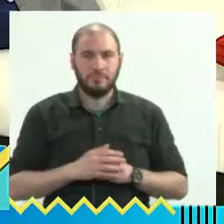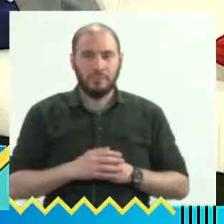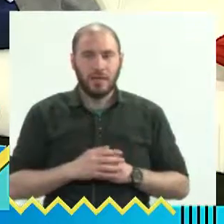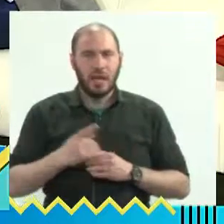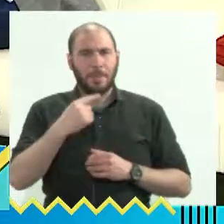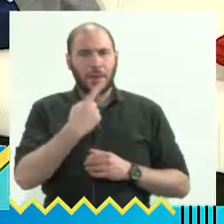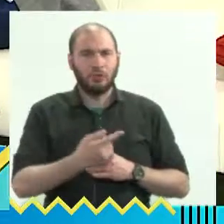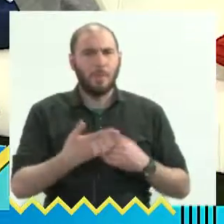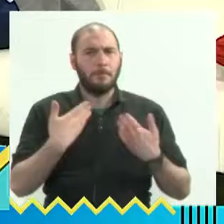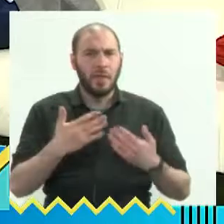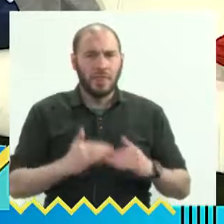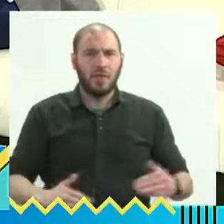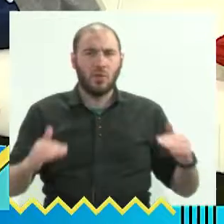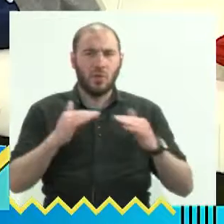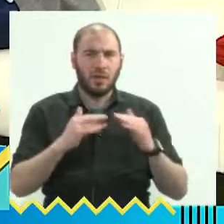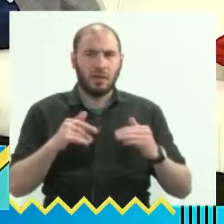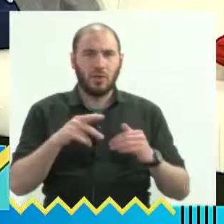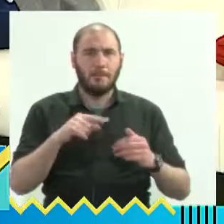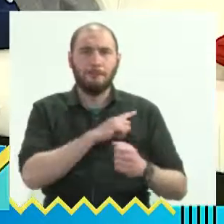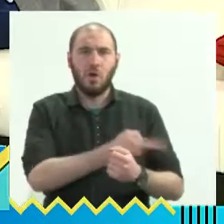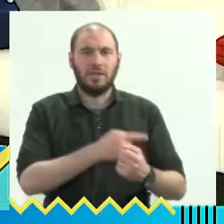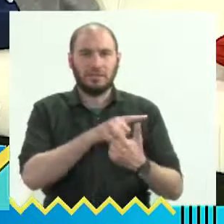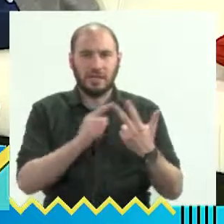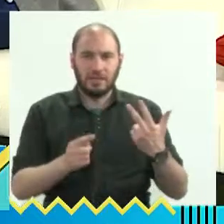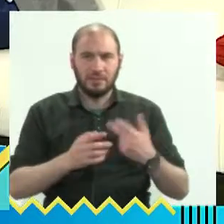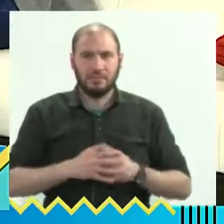¿Es posible lograr una paridad de género en los tres poderes?